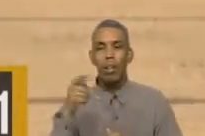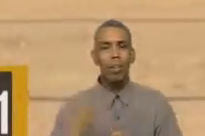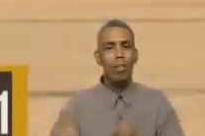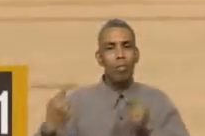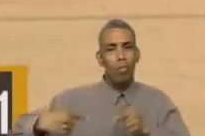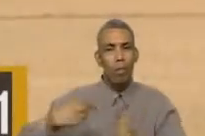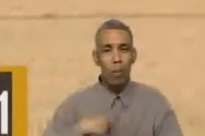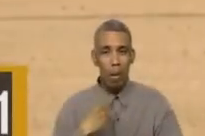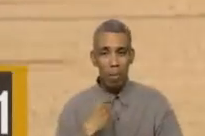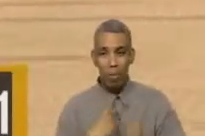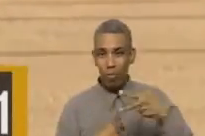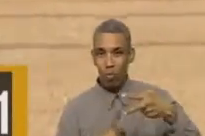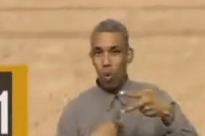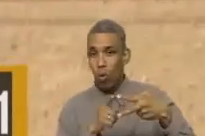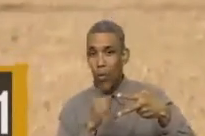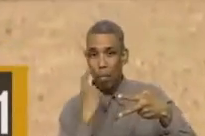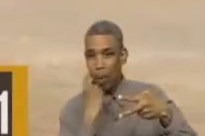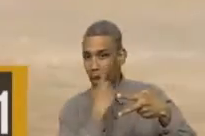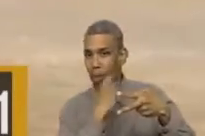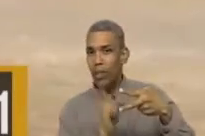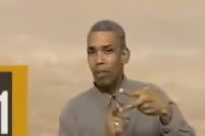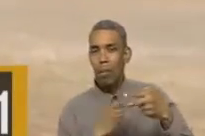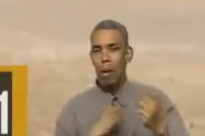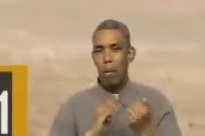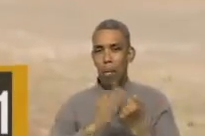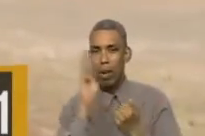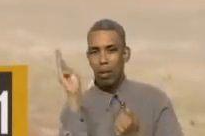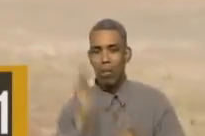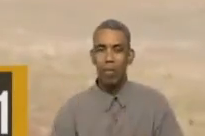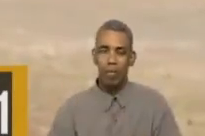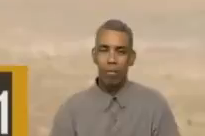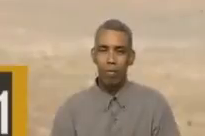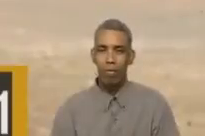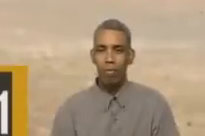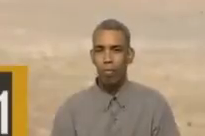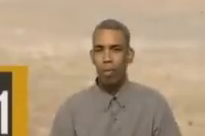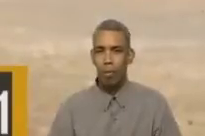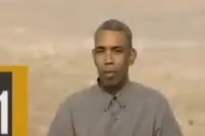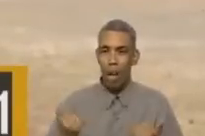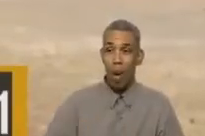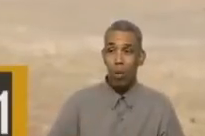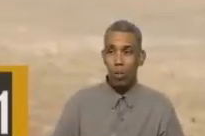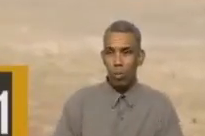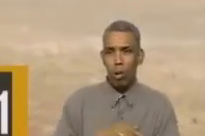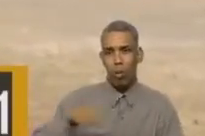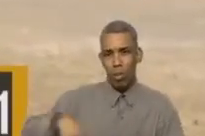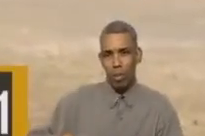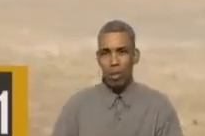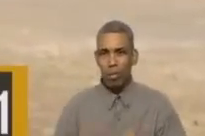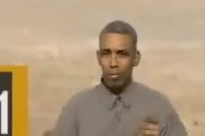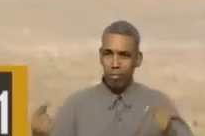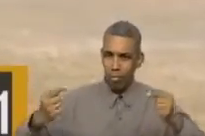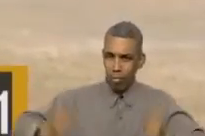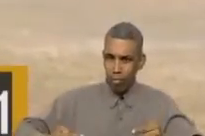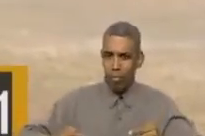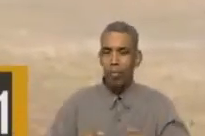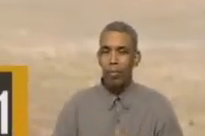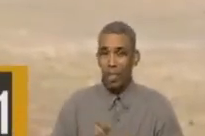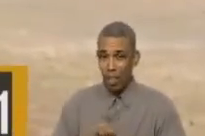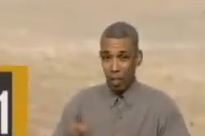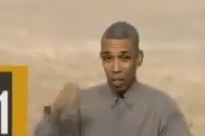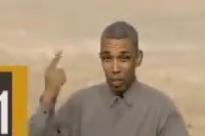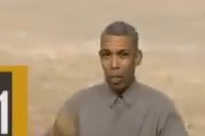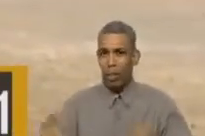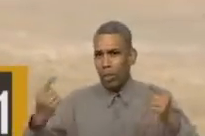Barranquilla Fútbol Club en esta categoría. Sí, ahorita porque tenemos aquí la final Alianza y Talento,